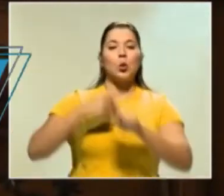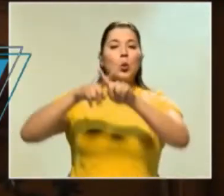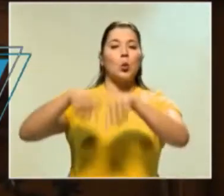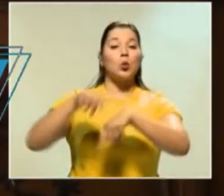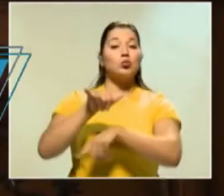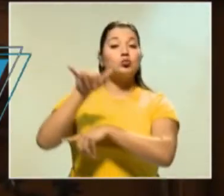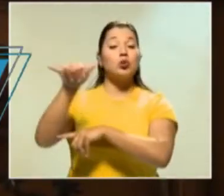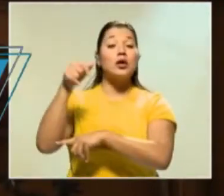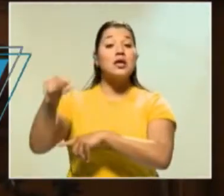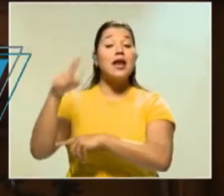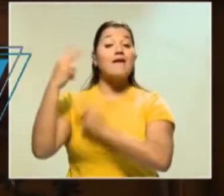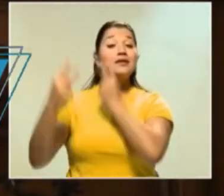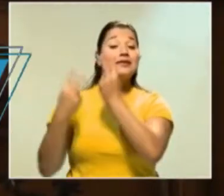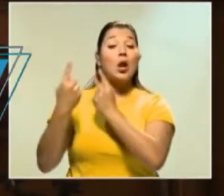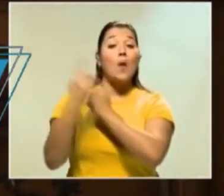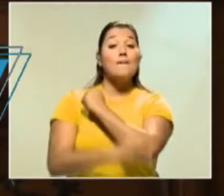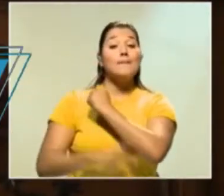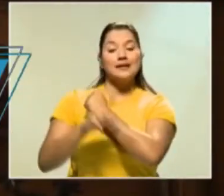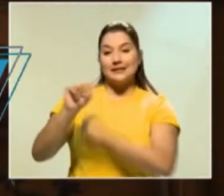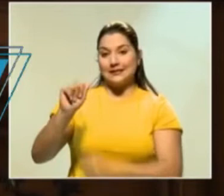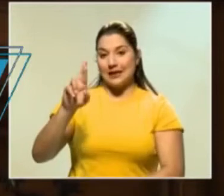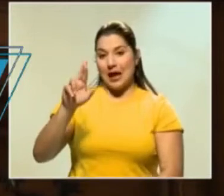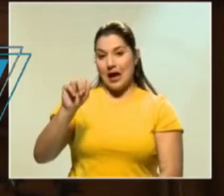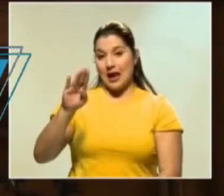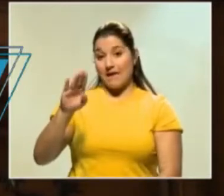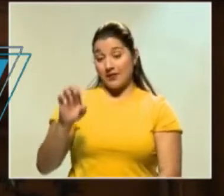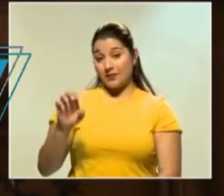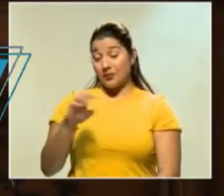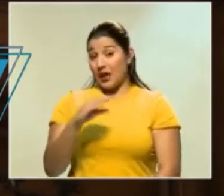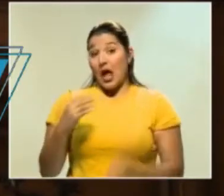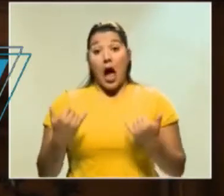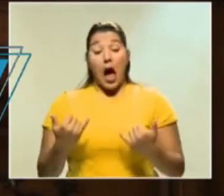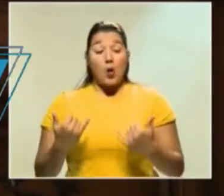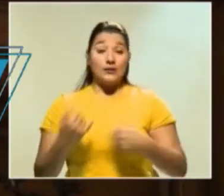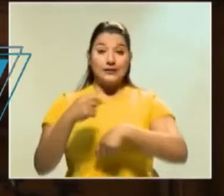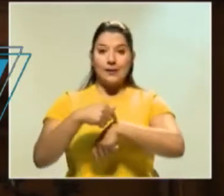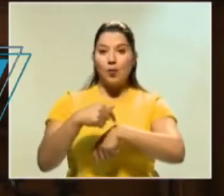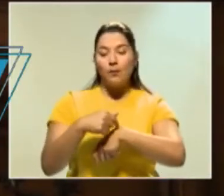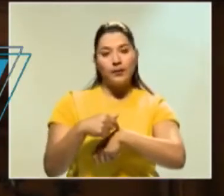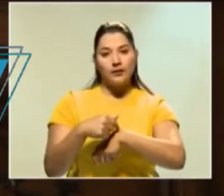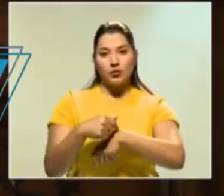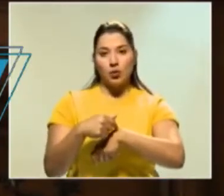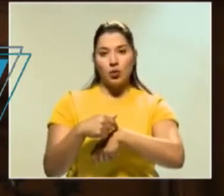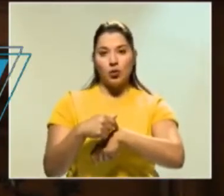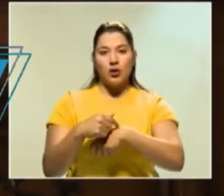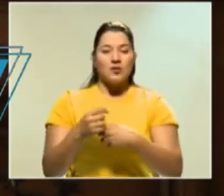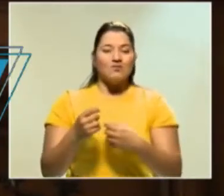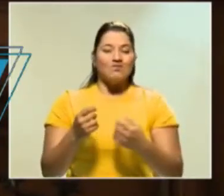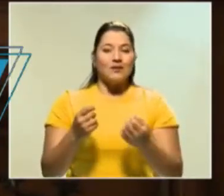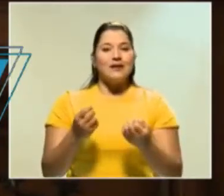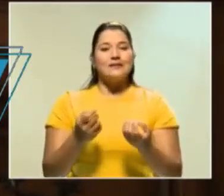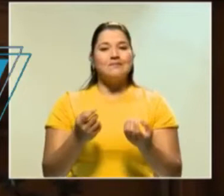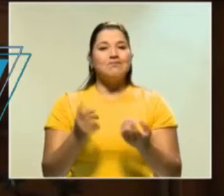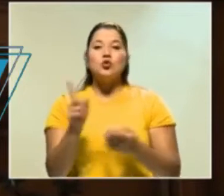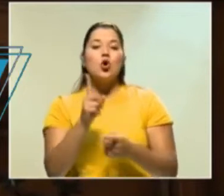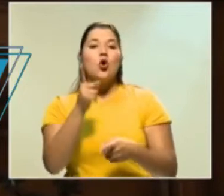a visitar un país árabe en un momento en que es razonable evitar la visita porque no hay